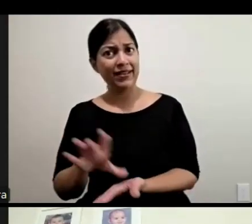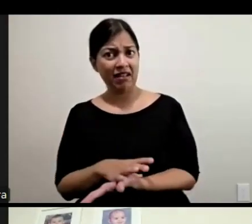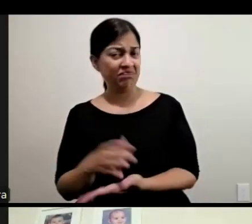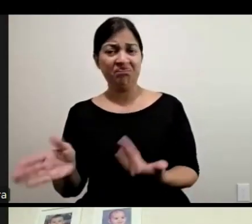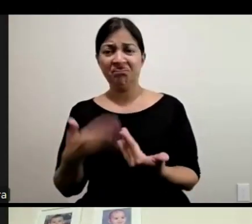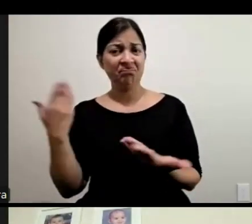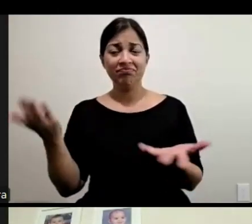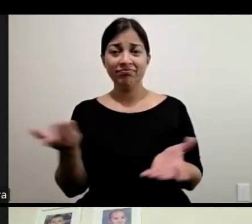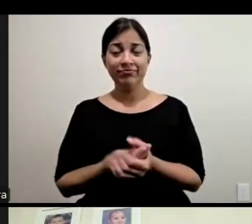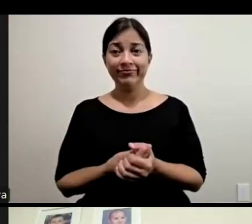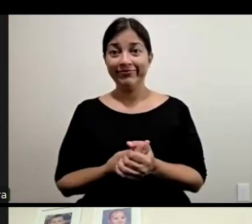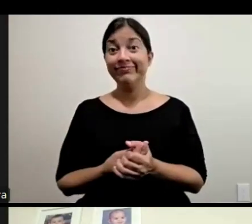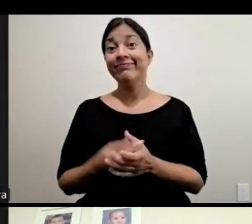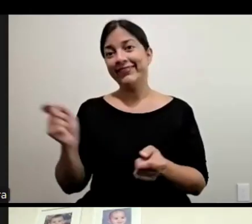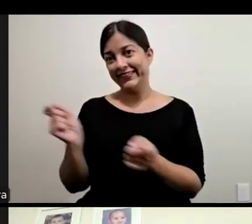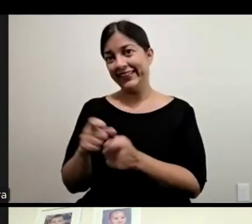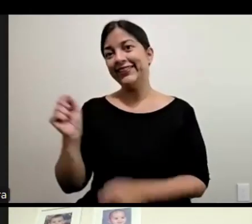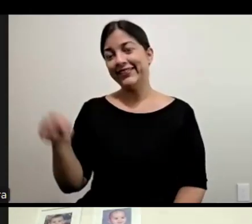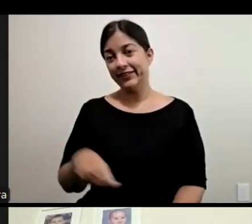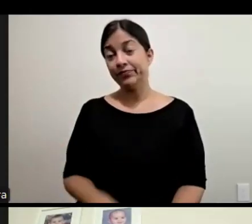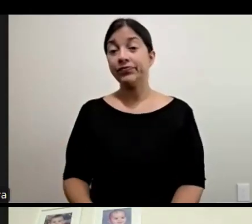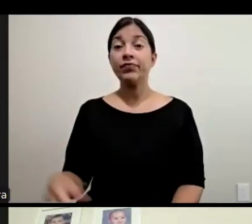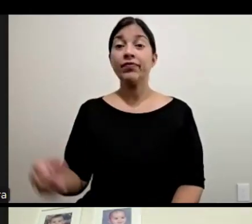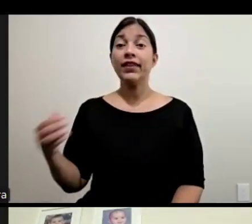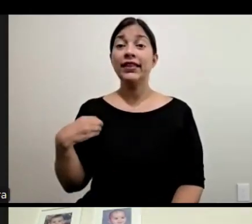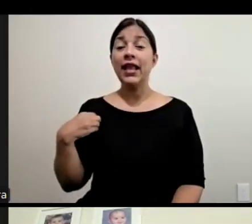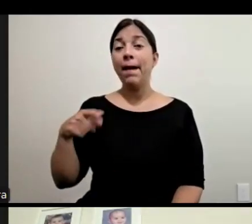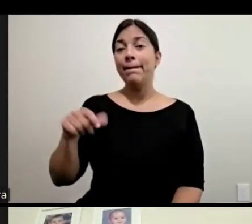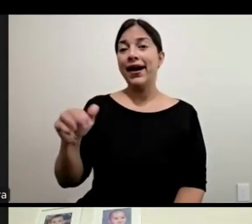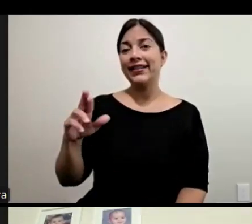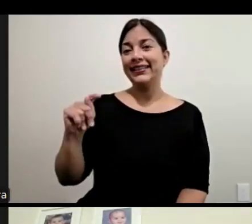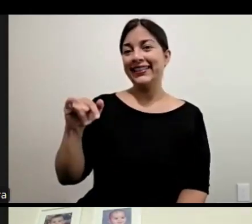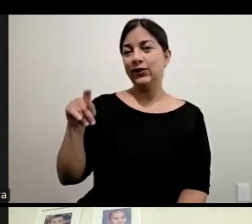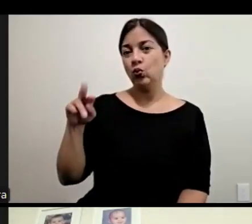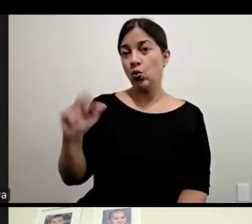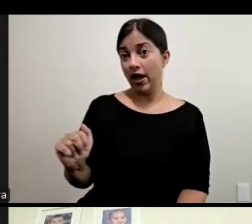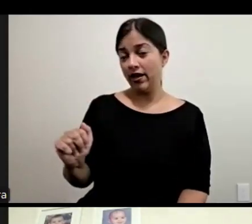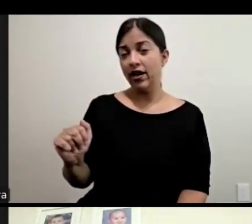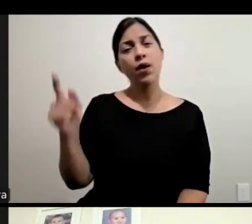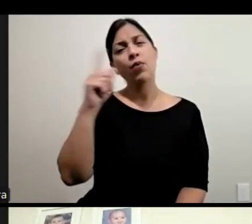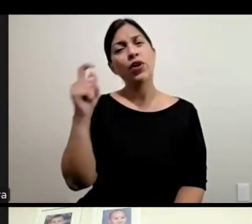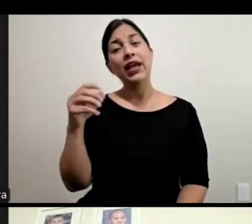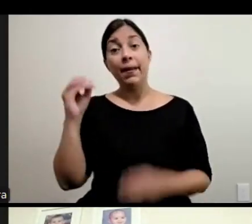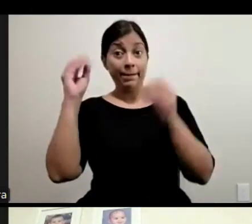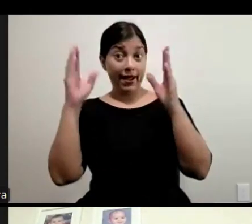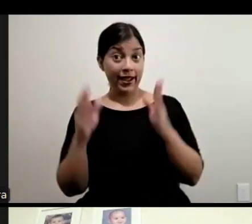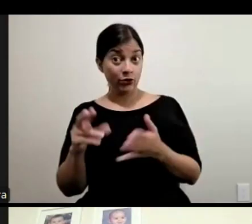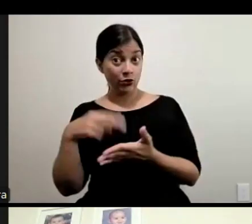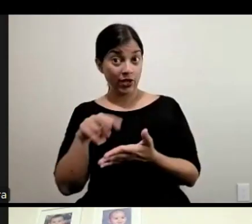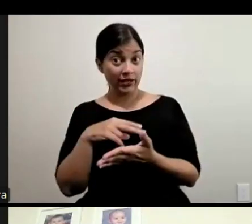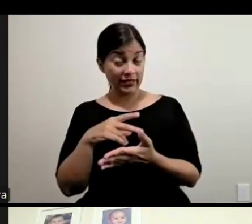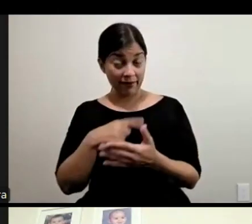danza, exactamente, como dice Jeda. Exactamente, y tienes la partitura porque el maestro de danza originalmente